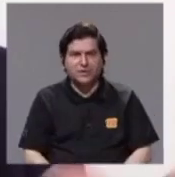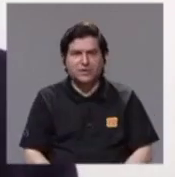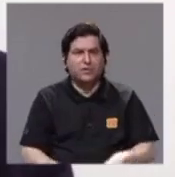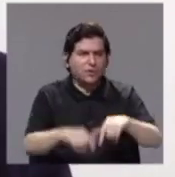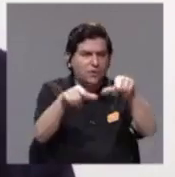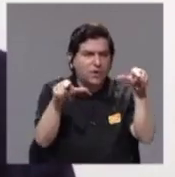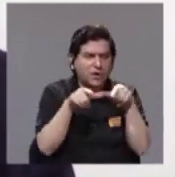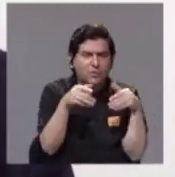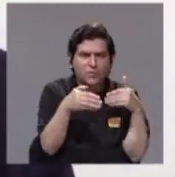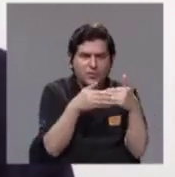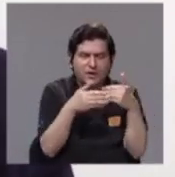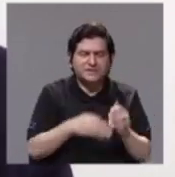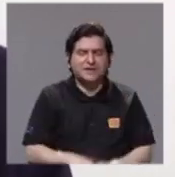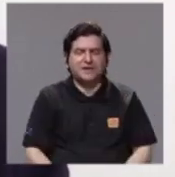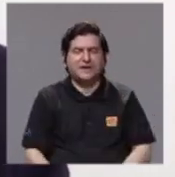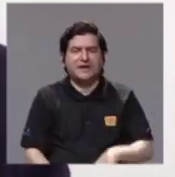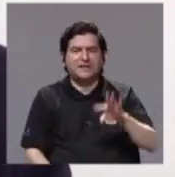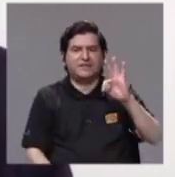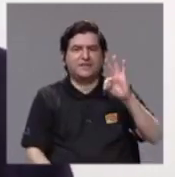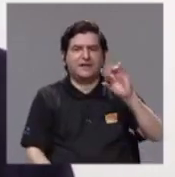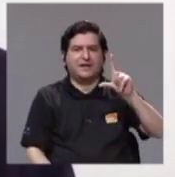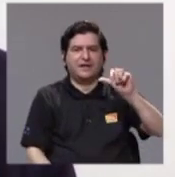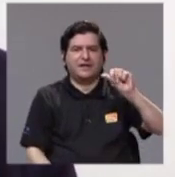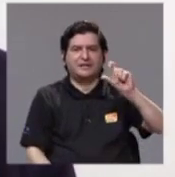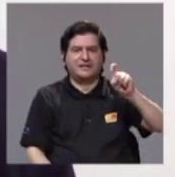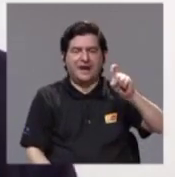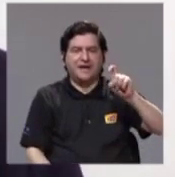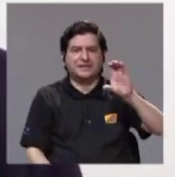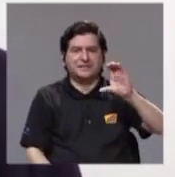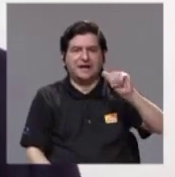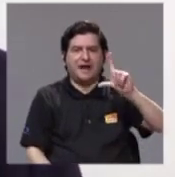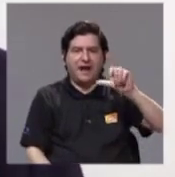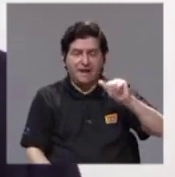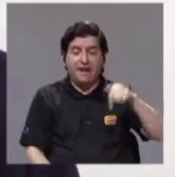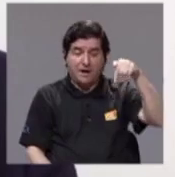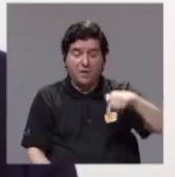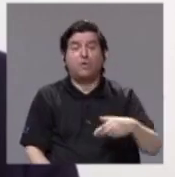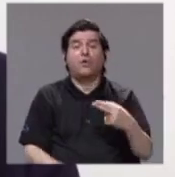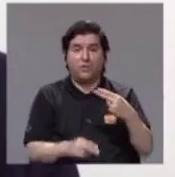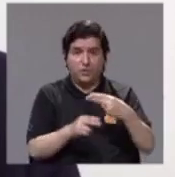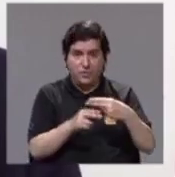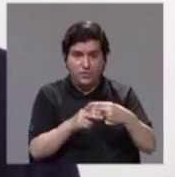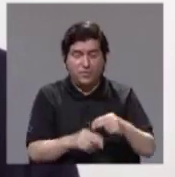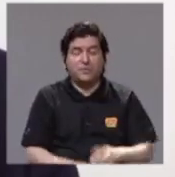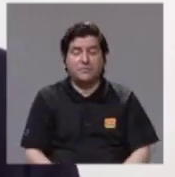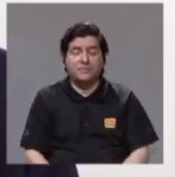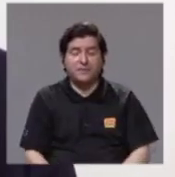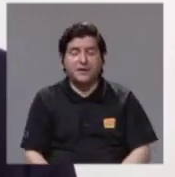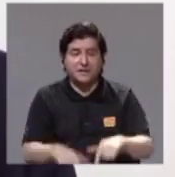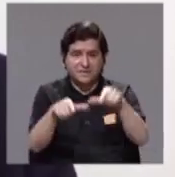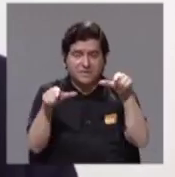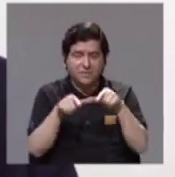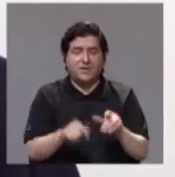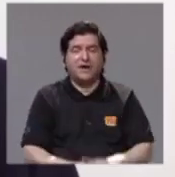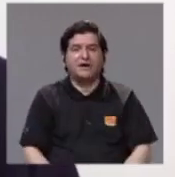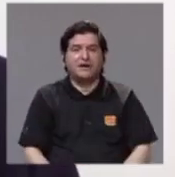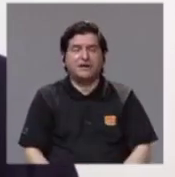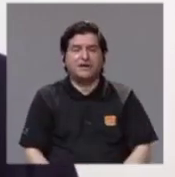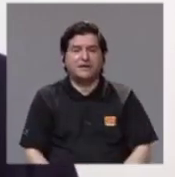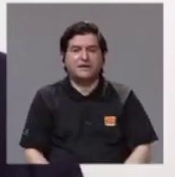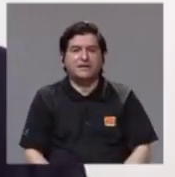instala en un lugar cerca de Tlaxcala, que hoy todavía se llama Tepeaca.